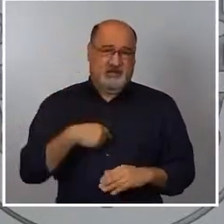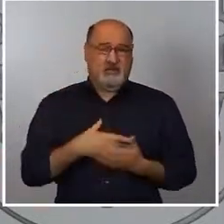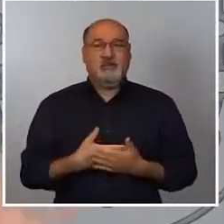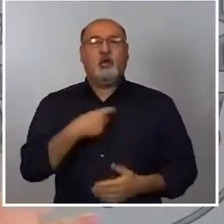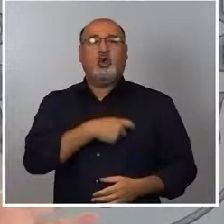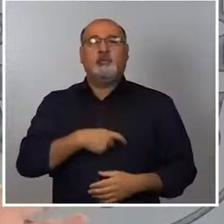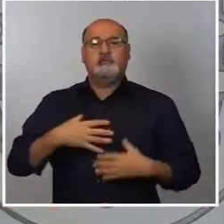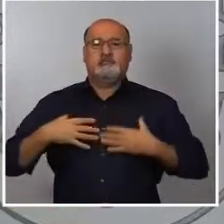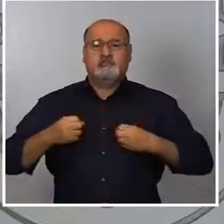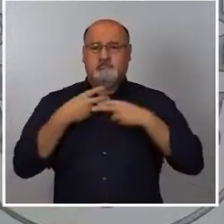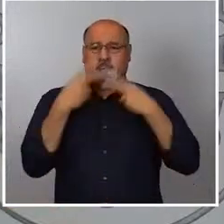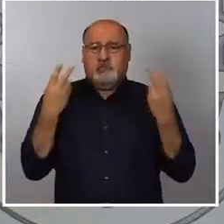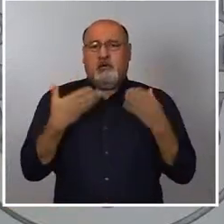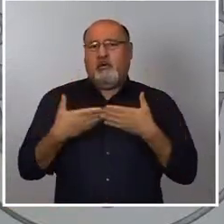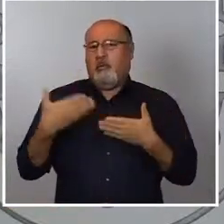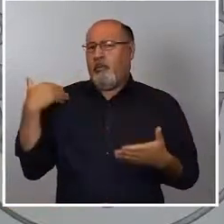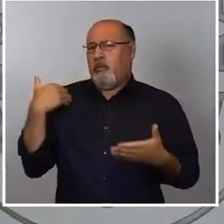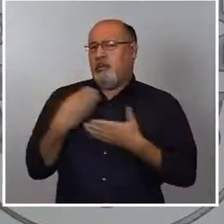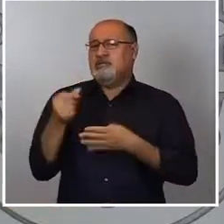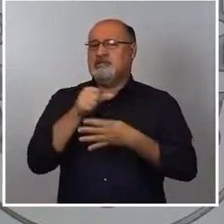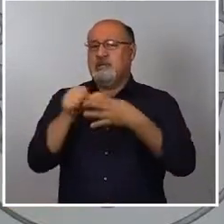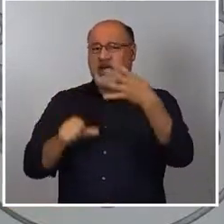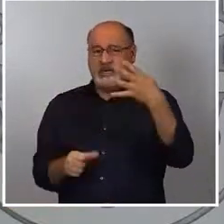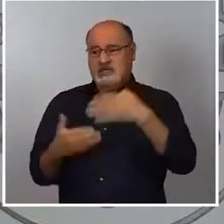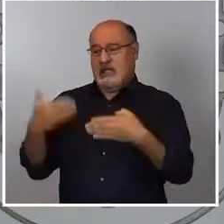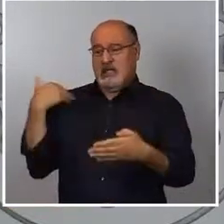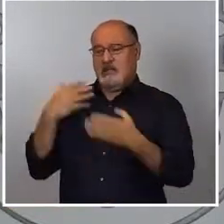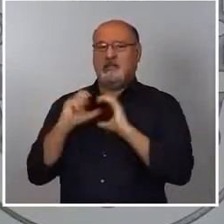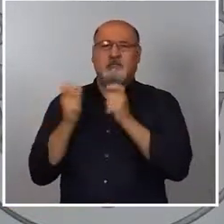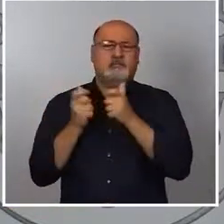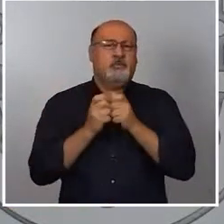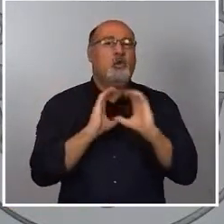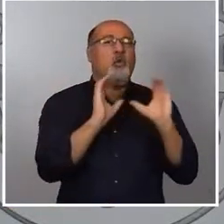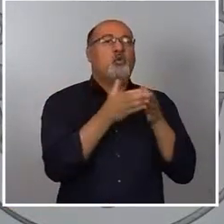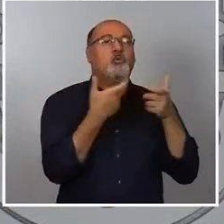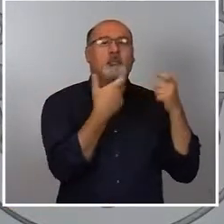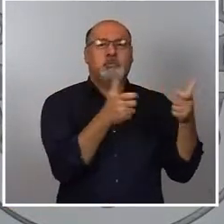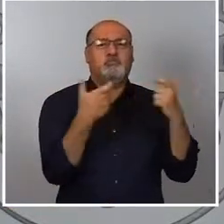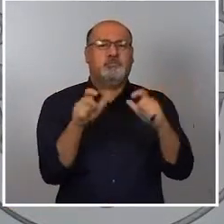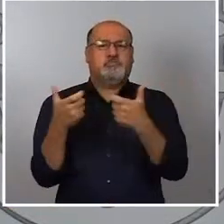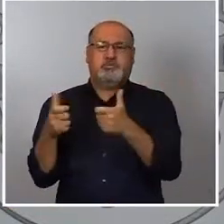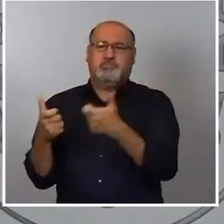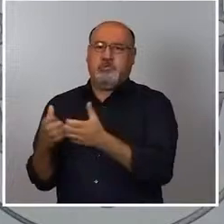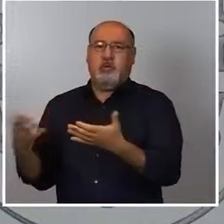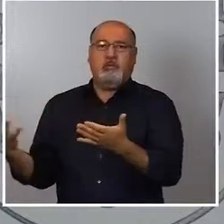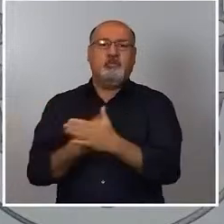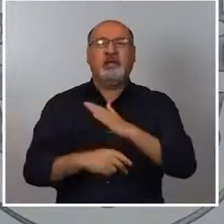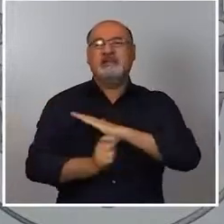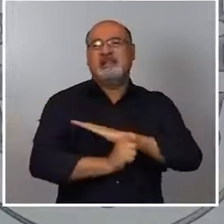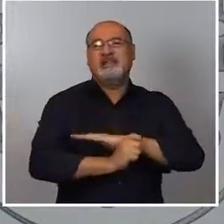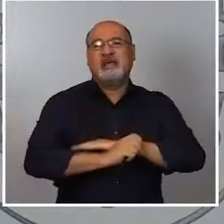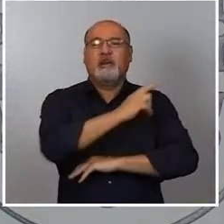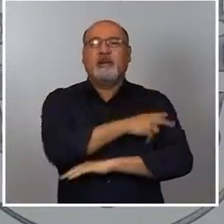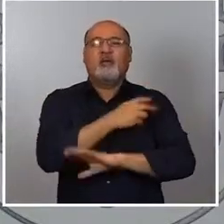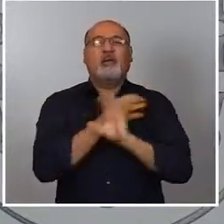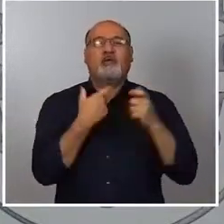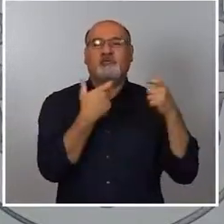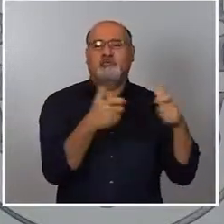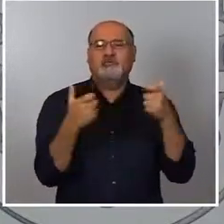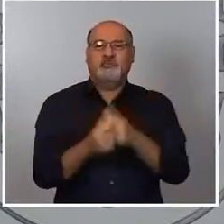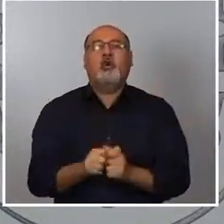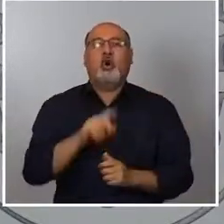hace ya bastantes semanas estableció los distintos grupos que faltaban para completar la estrategia de vacunación recordarán el grupo 11